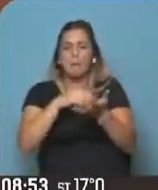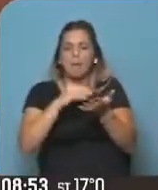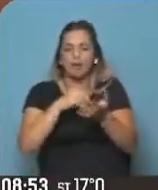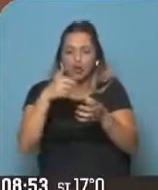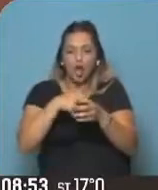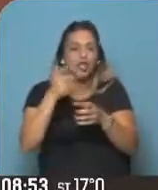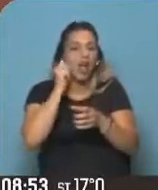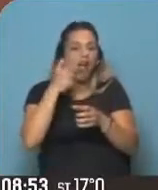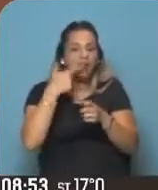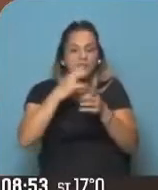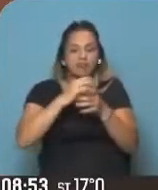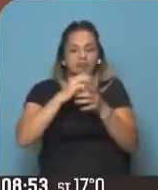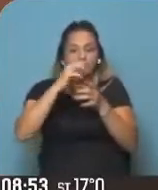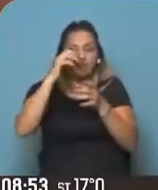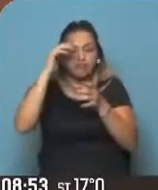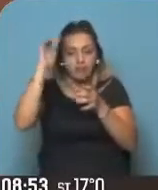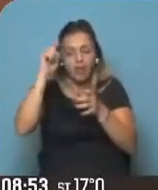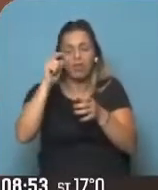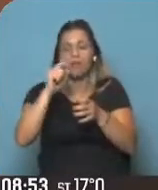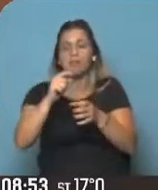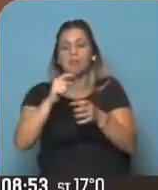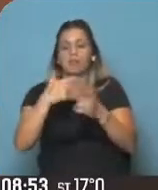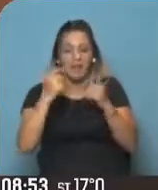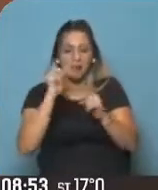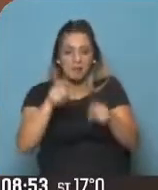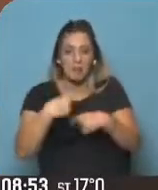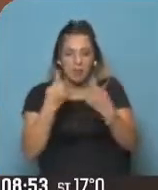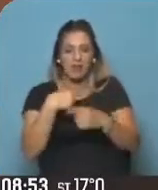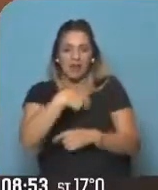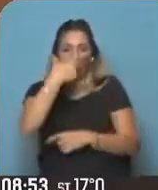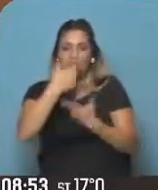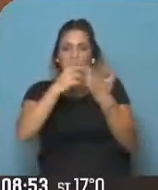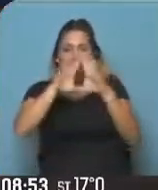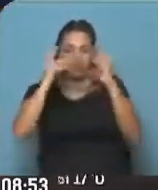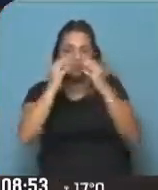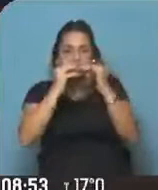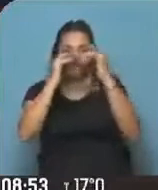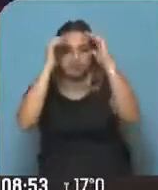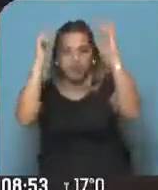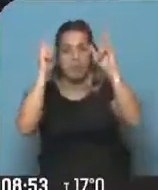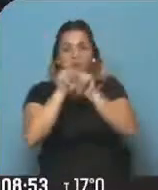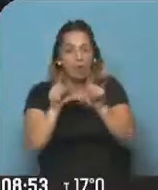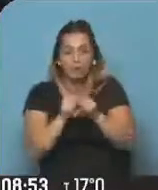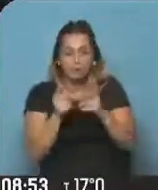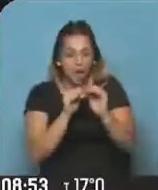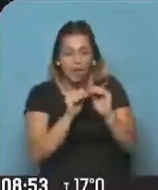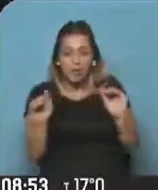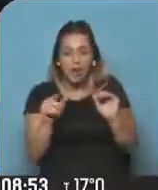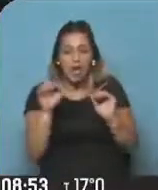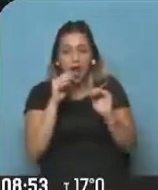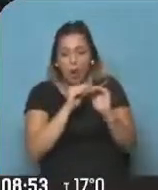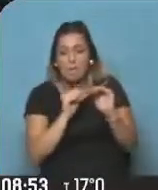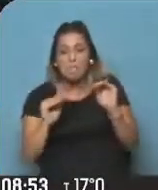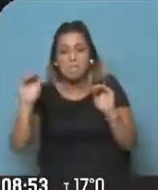y de ahí deviene el efecto invernadero y el calentamiento global se mantienen del mismo modo o creciente a